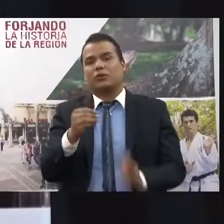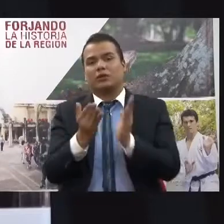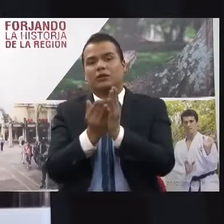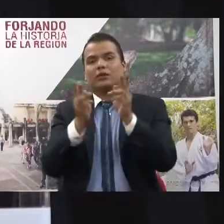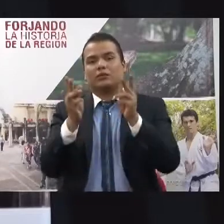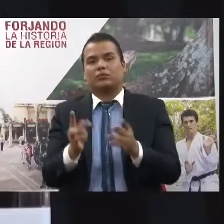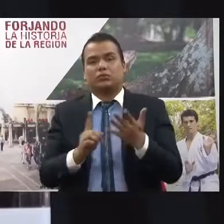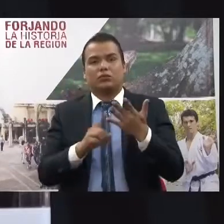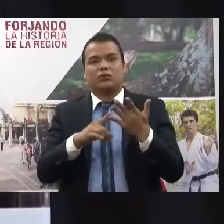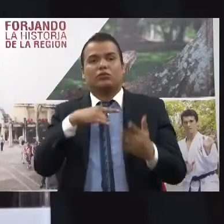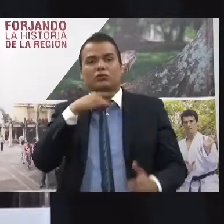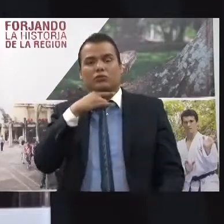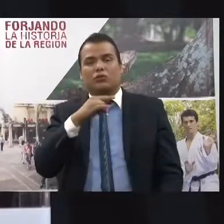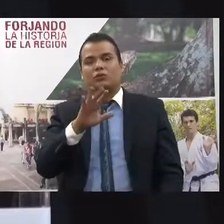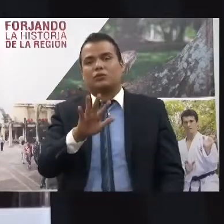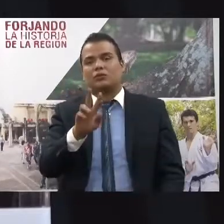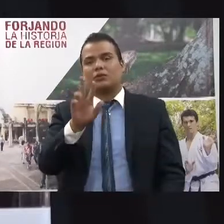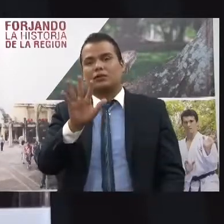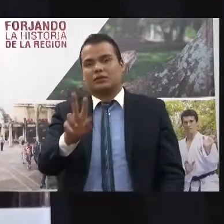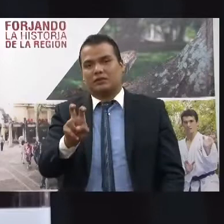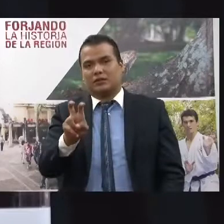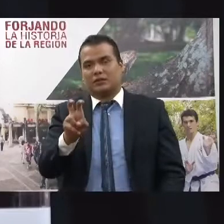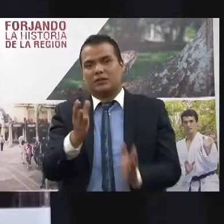y Zarzal 80.